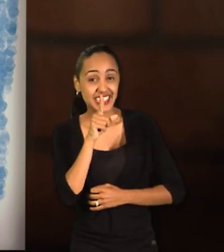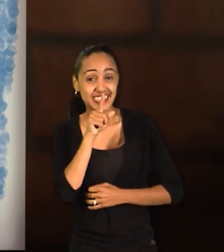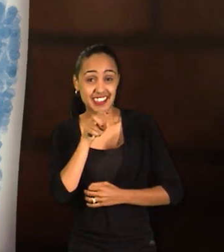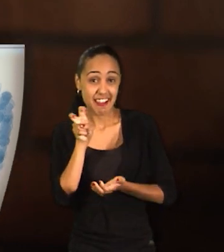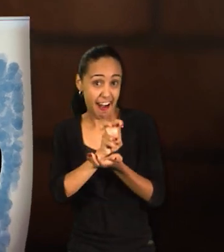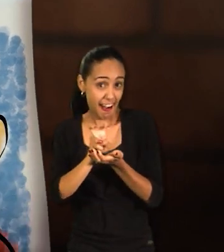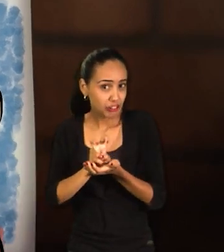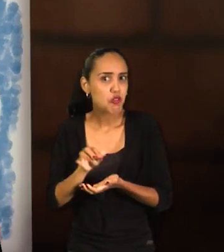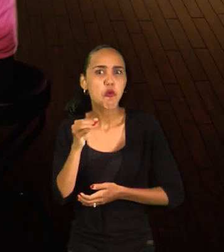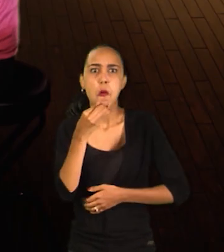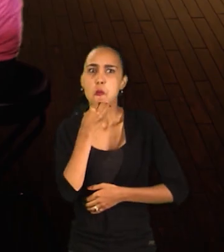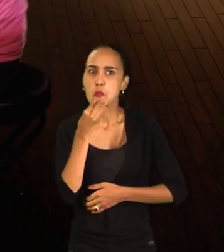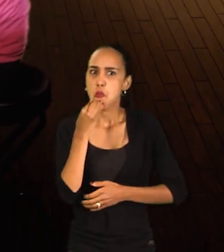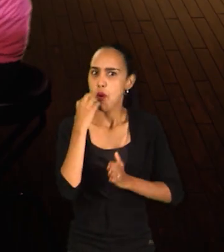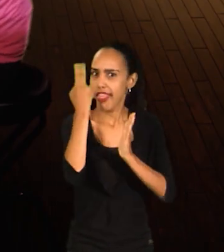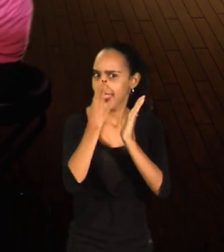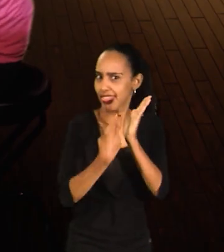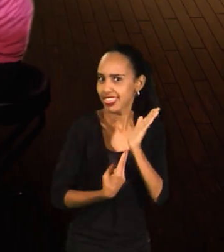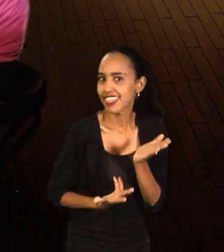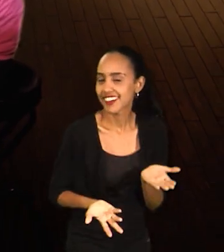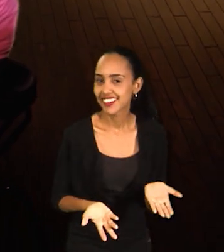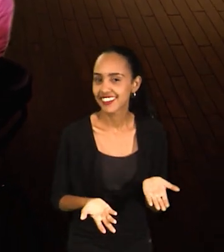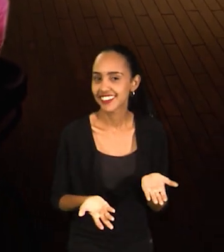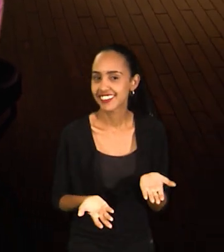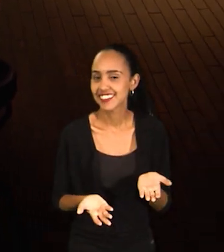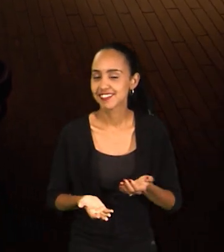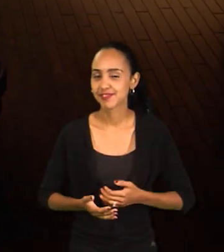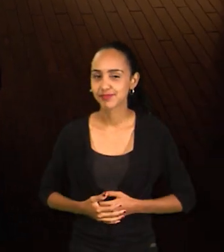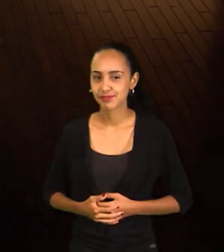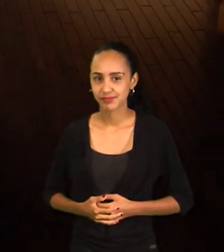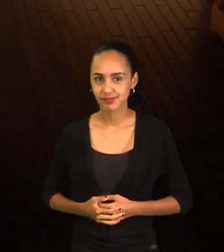también puede ser pintor.